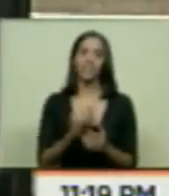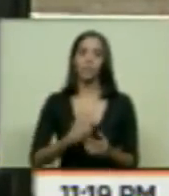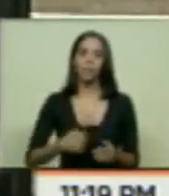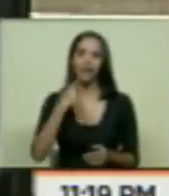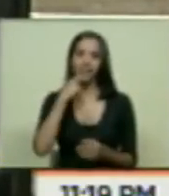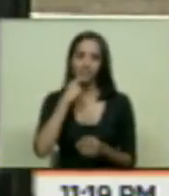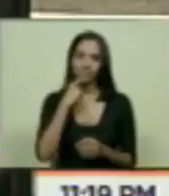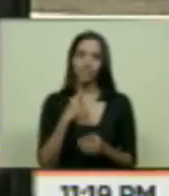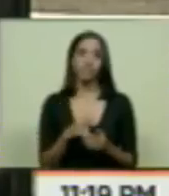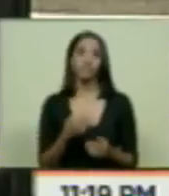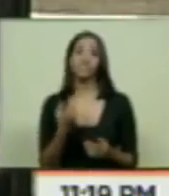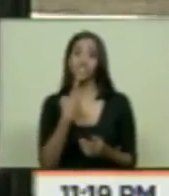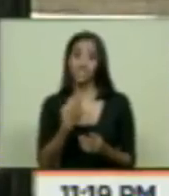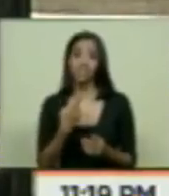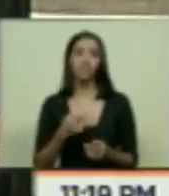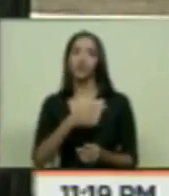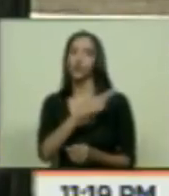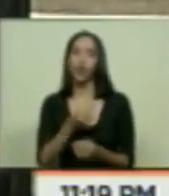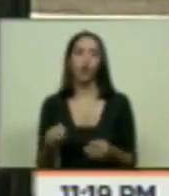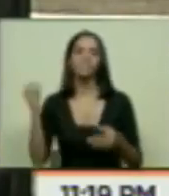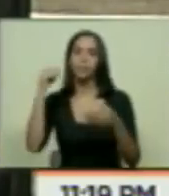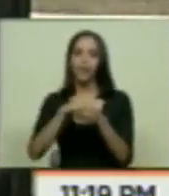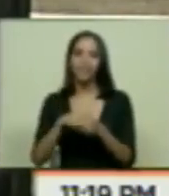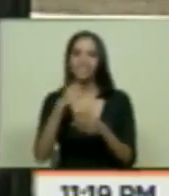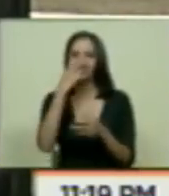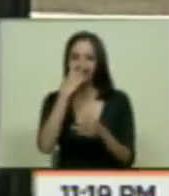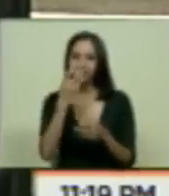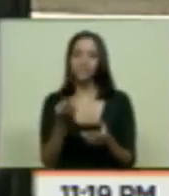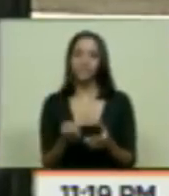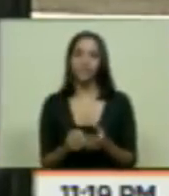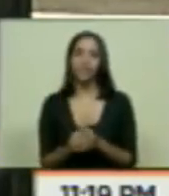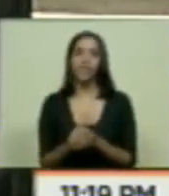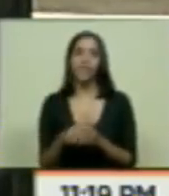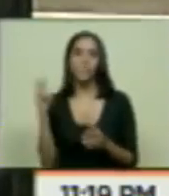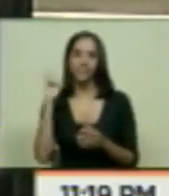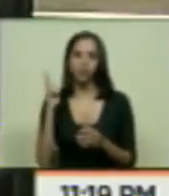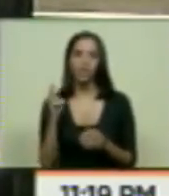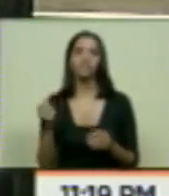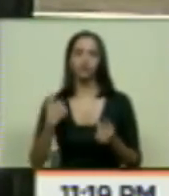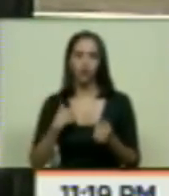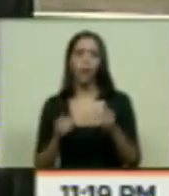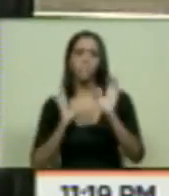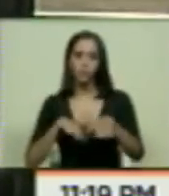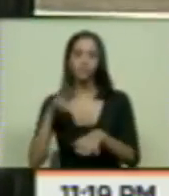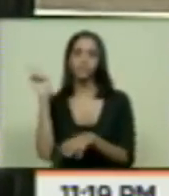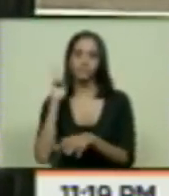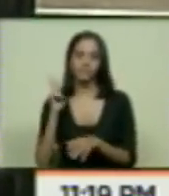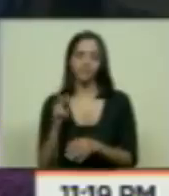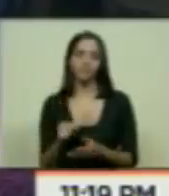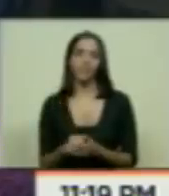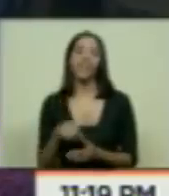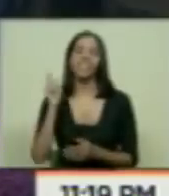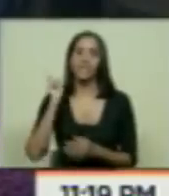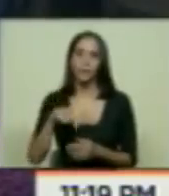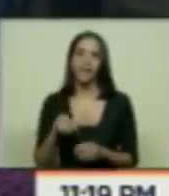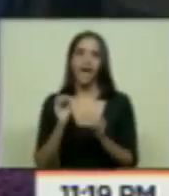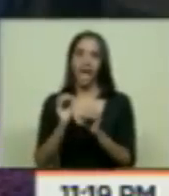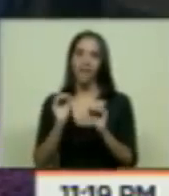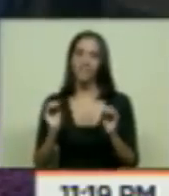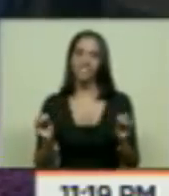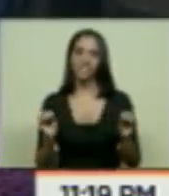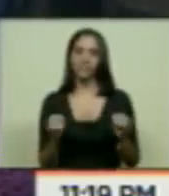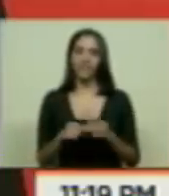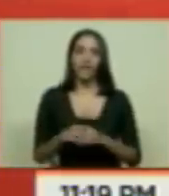que no se intrometan en los asuntos, que es un aliado de Venezuela. Ahí está. Y lo otro importante es denunciando el nuevo método